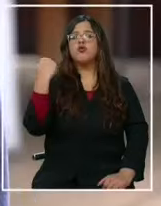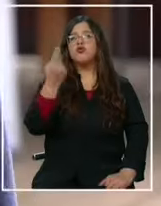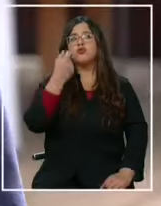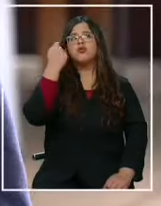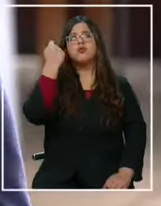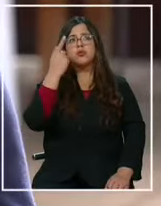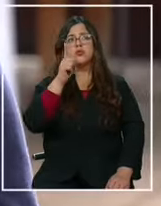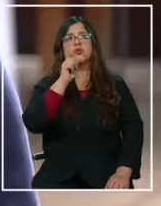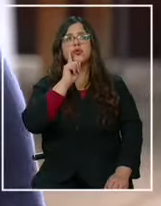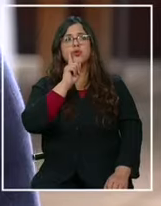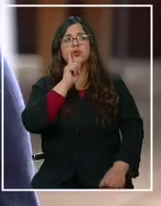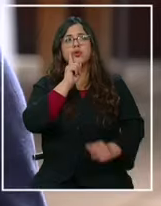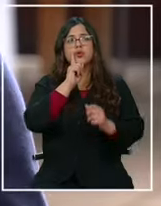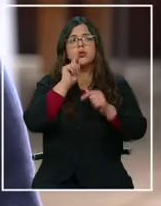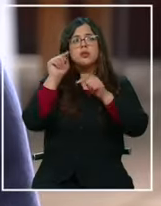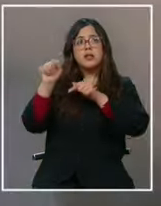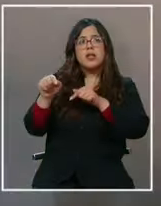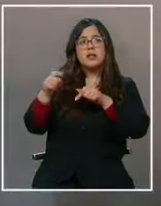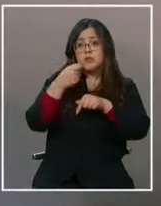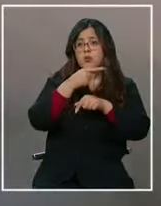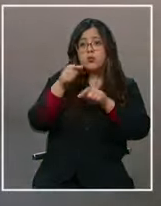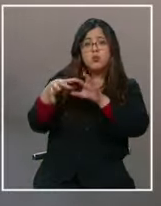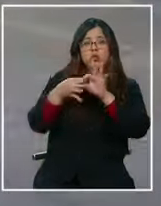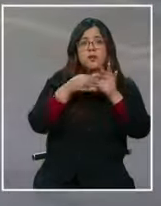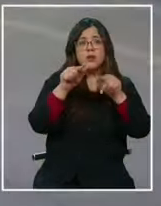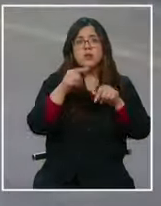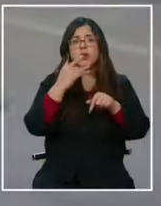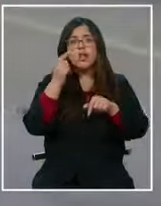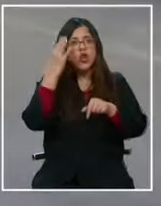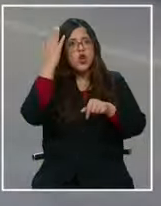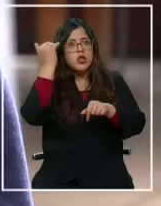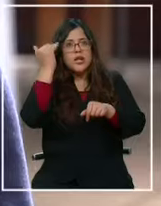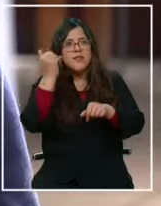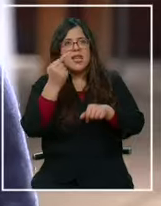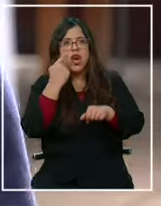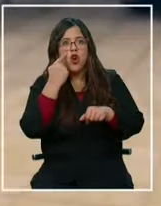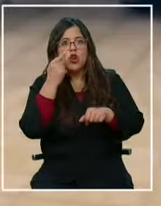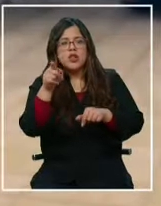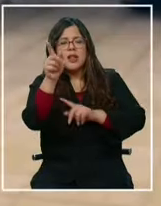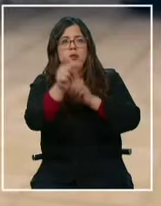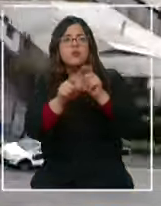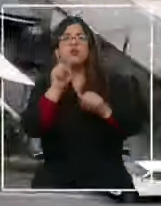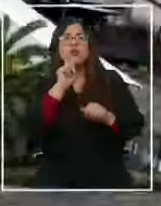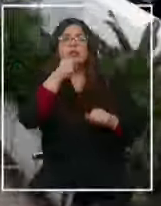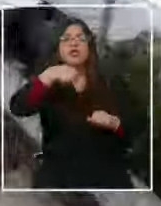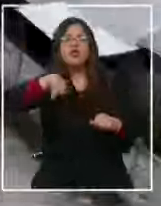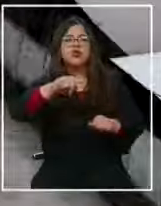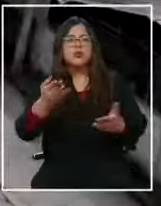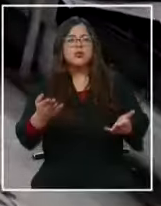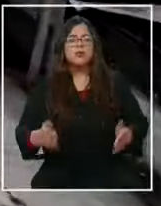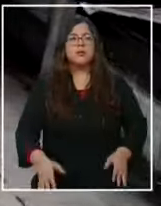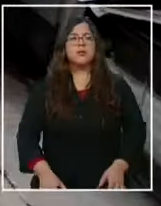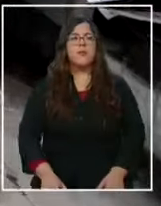quién está al lado y esta denuncia se da a partir de eso, de no conocer a estas personas, de no saber quiénes estaban ahí.